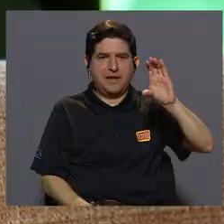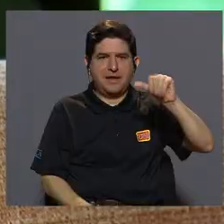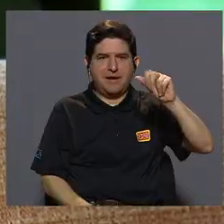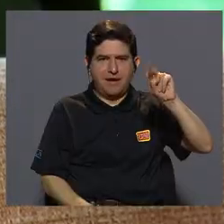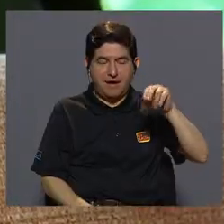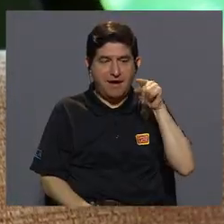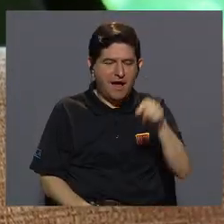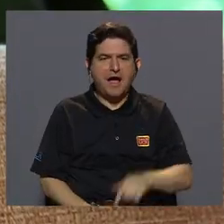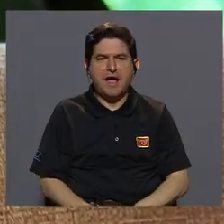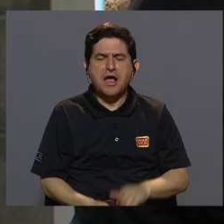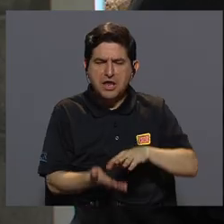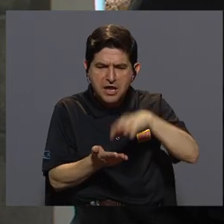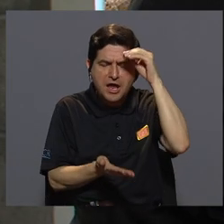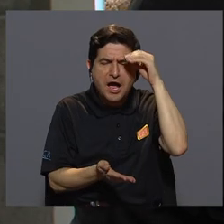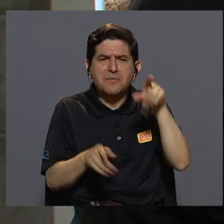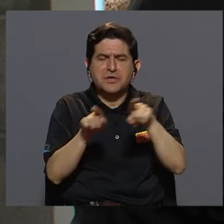cosas.